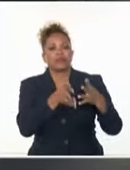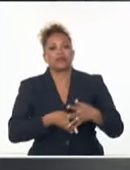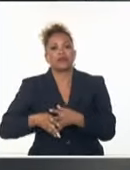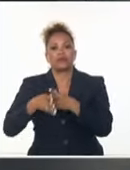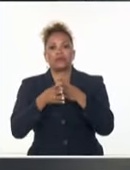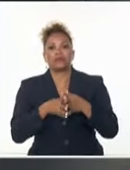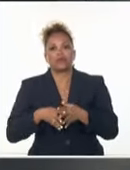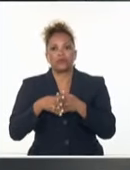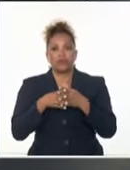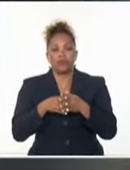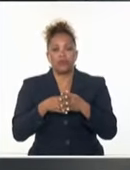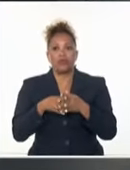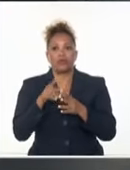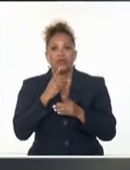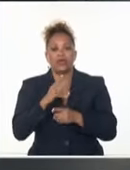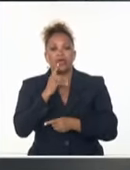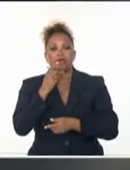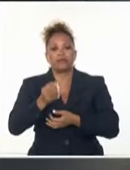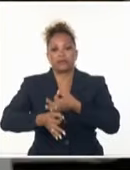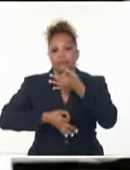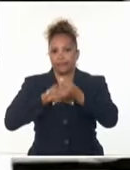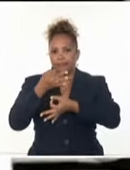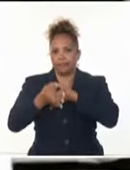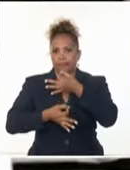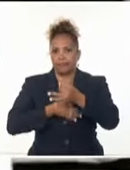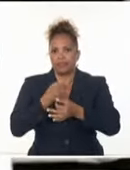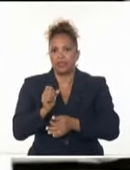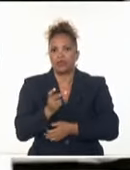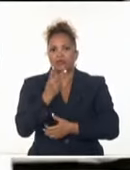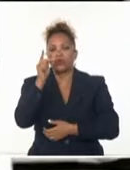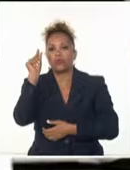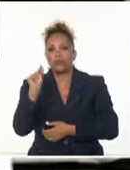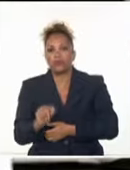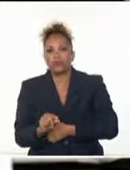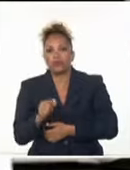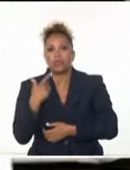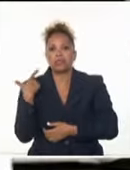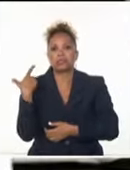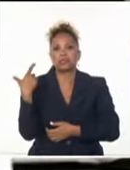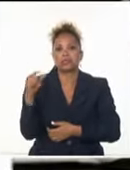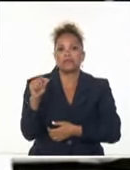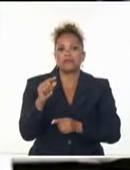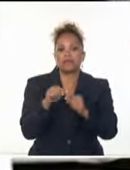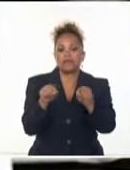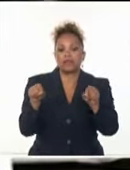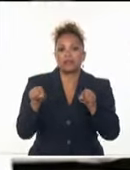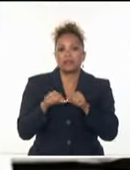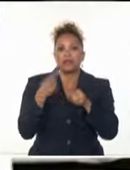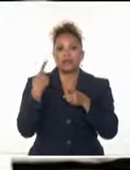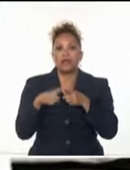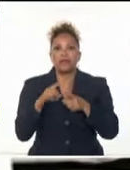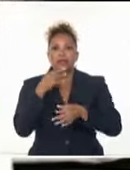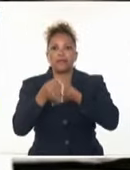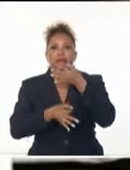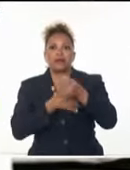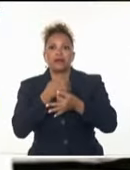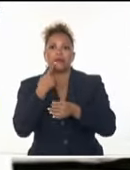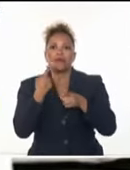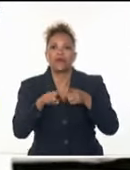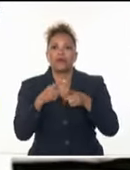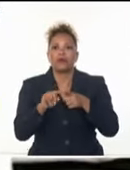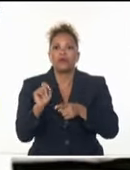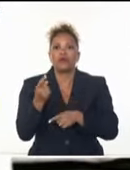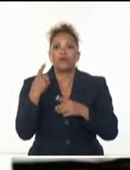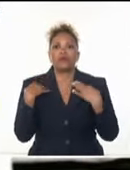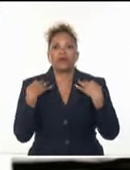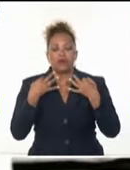Anthony Blinken, en una audiencia del Senado. Al menos dos personas fueron retiradas de la sala mientras hablaba Blinken. Una llevaba una